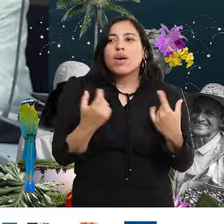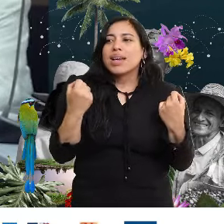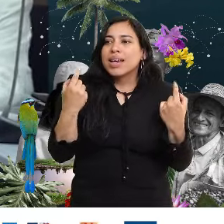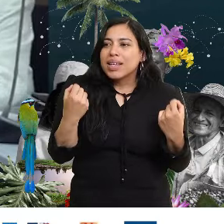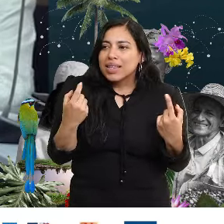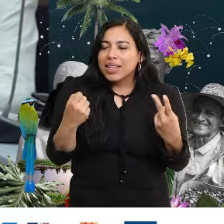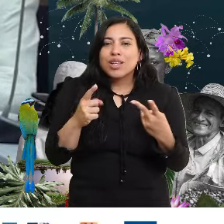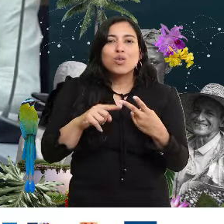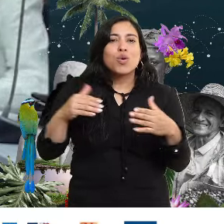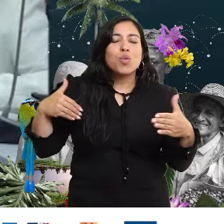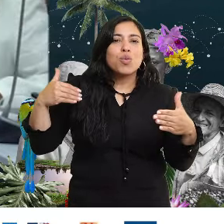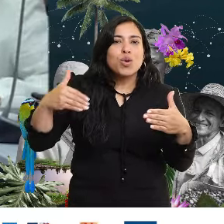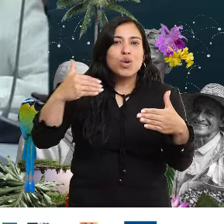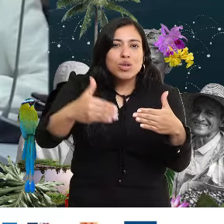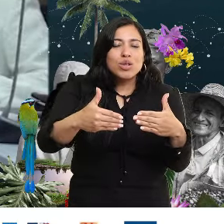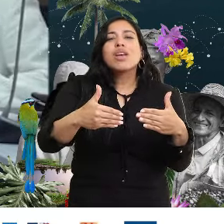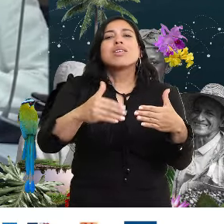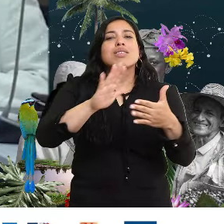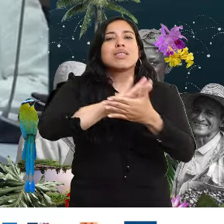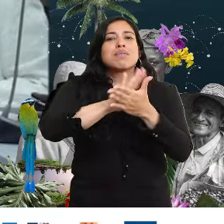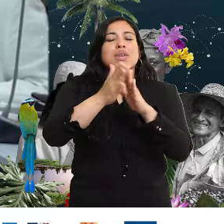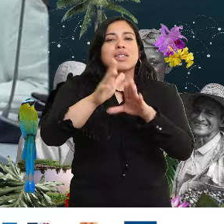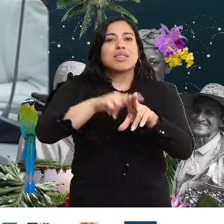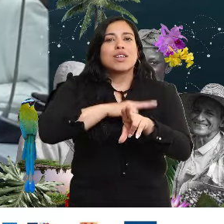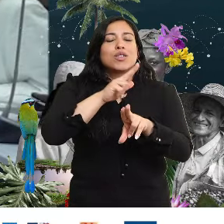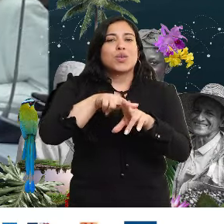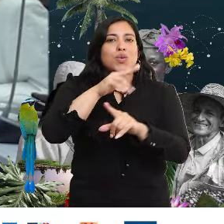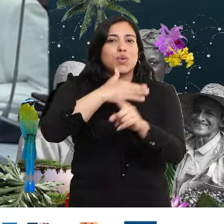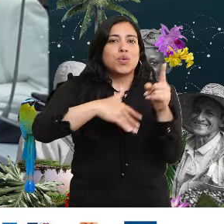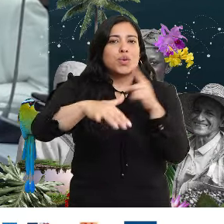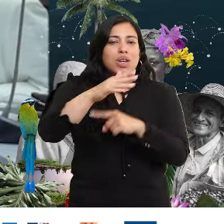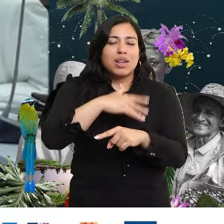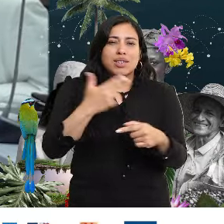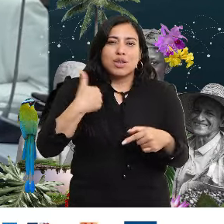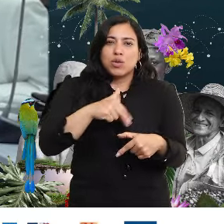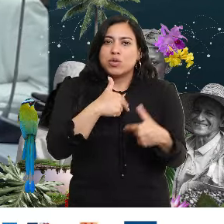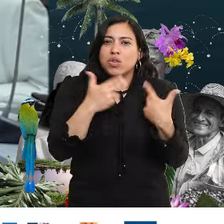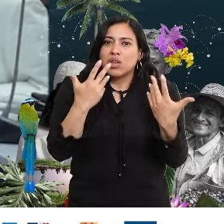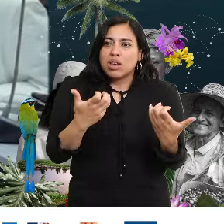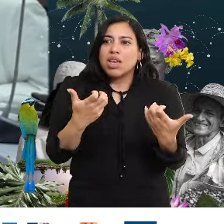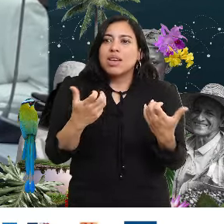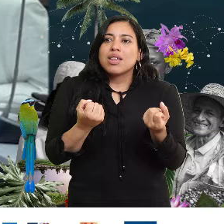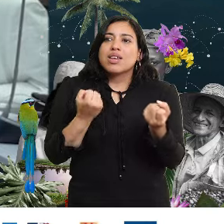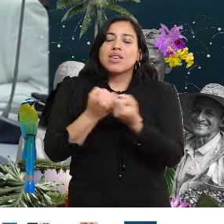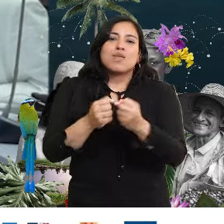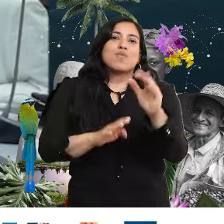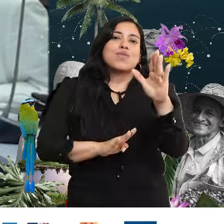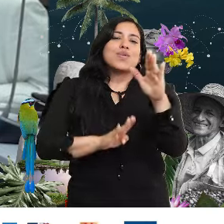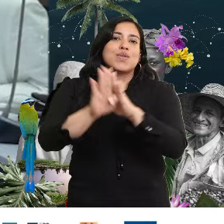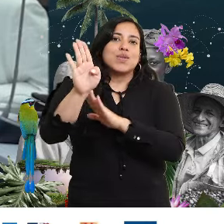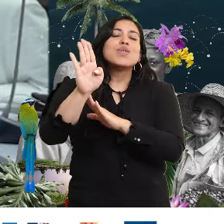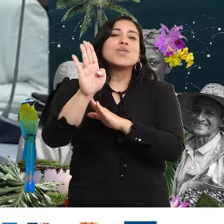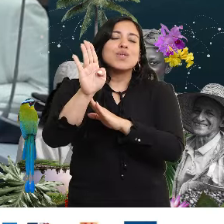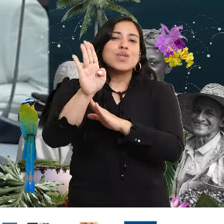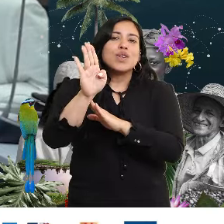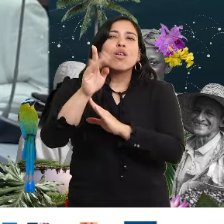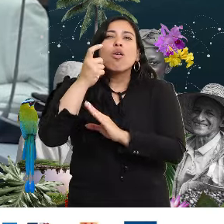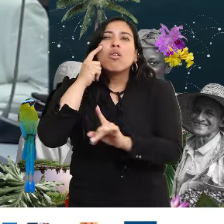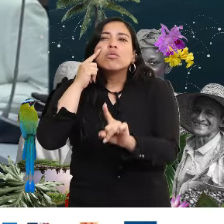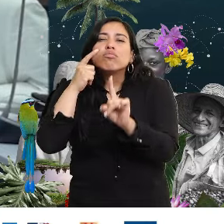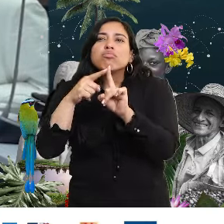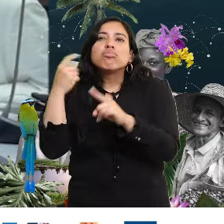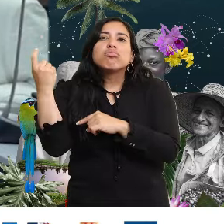en el proceso mismo como la paz con la naturaleza y lo que quisiéramos impulsar hacia adelante en las búsquedas y